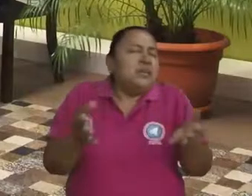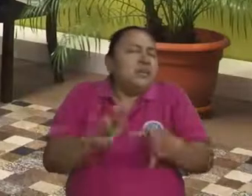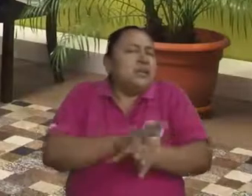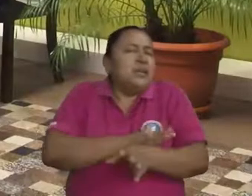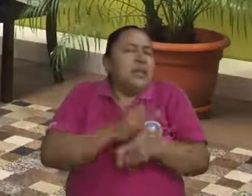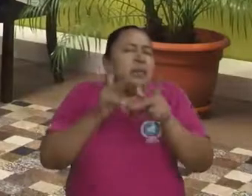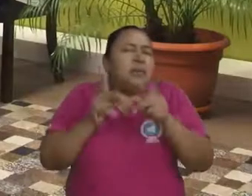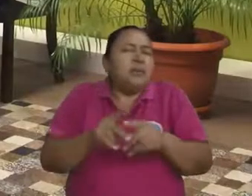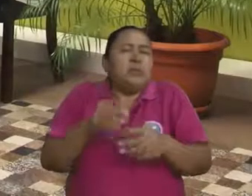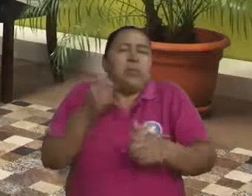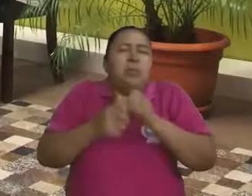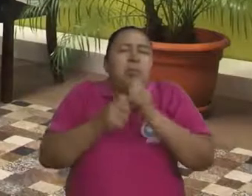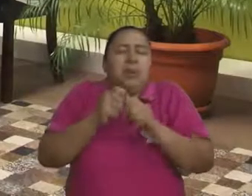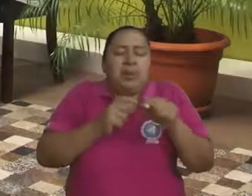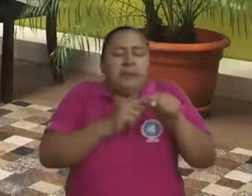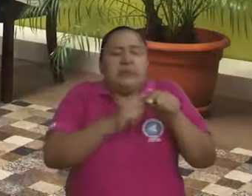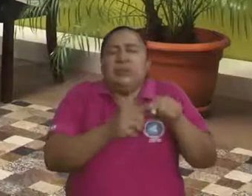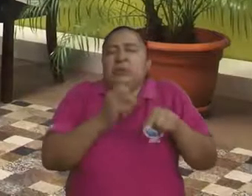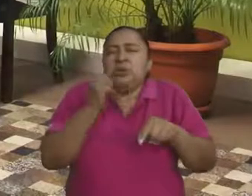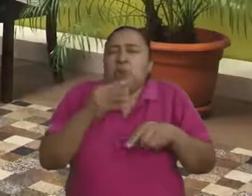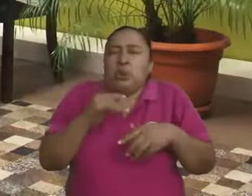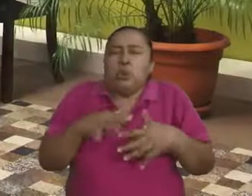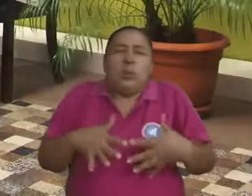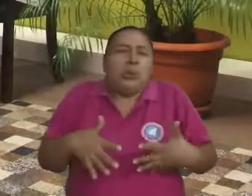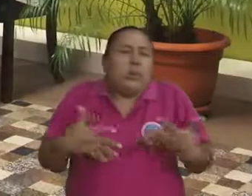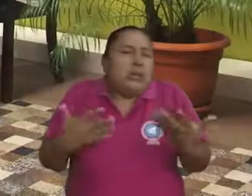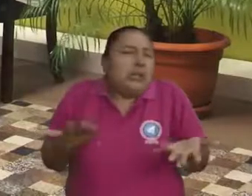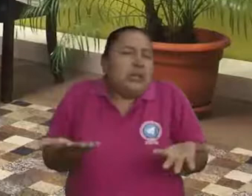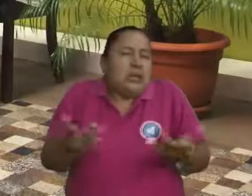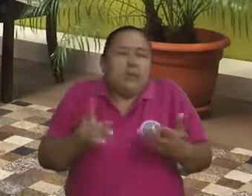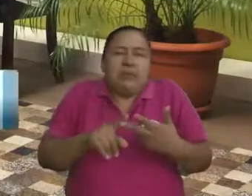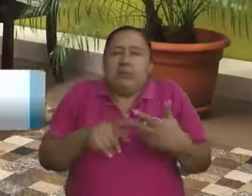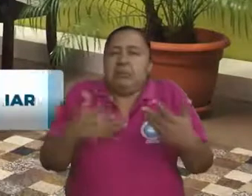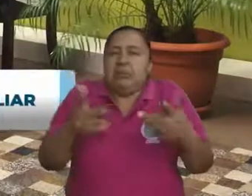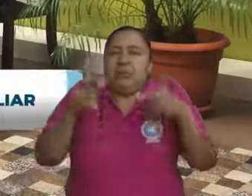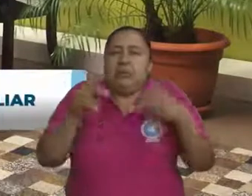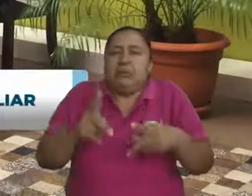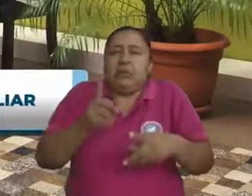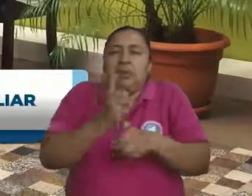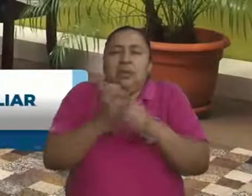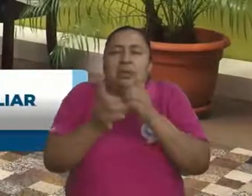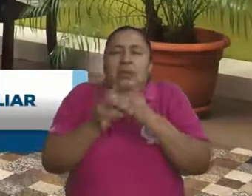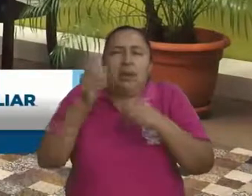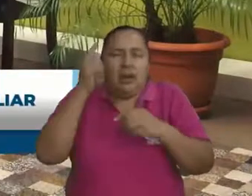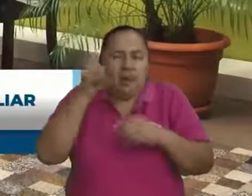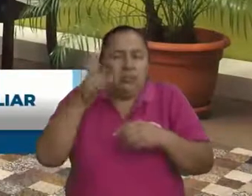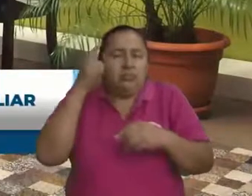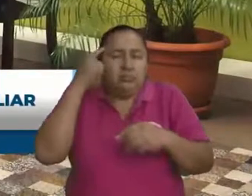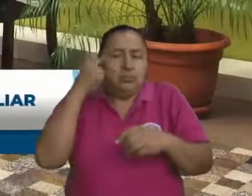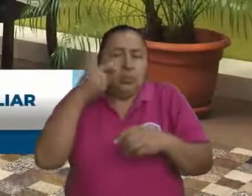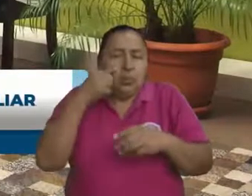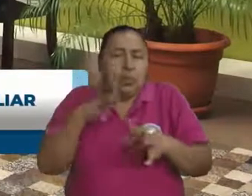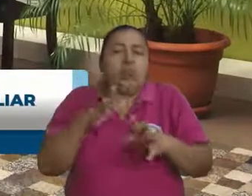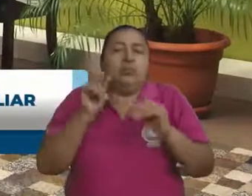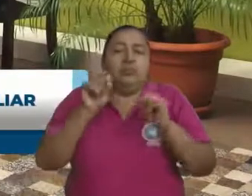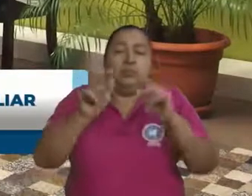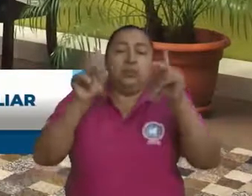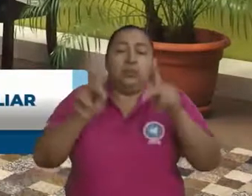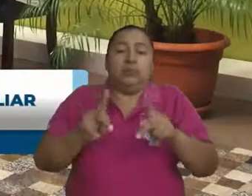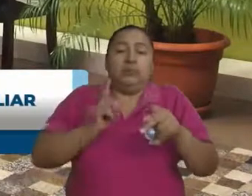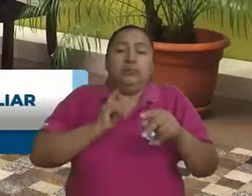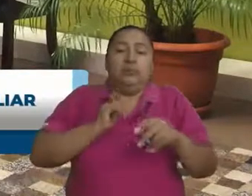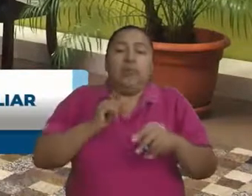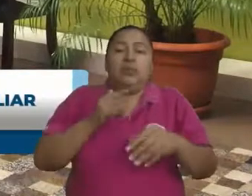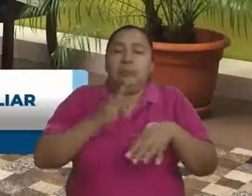los factores de riesgo. Así es. ¿Cuáles son los síntomas que las personas deberían de poner ojo y mucho cuidado que